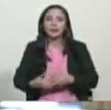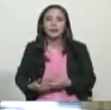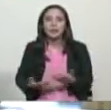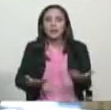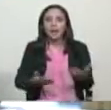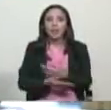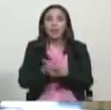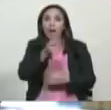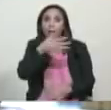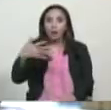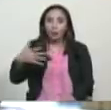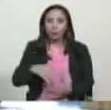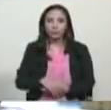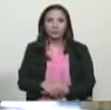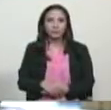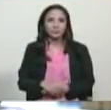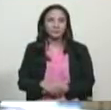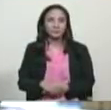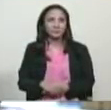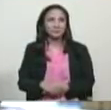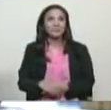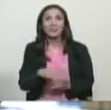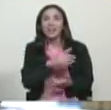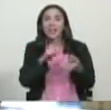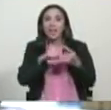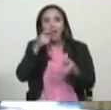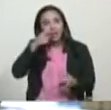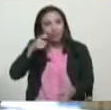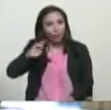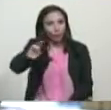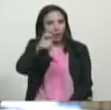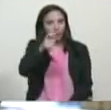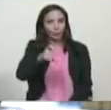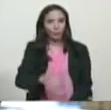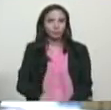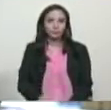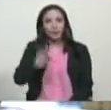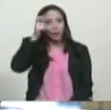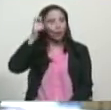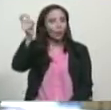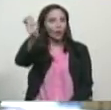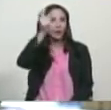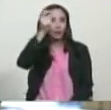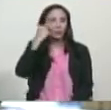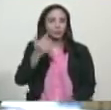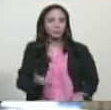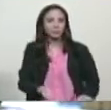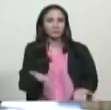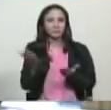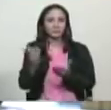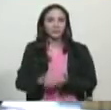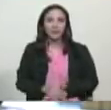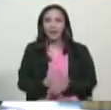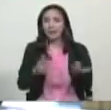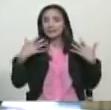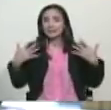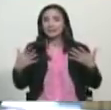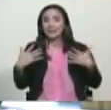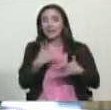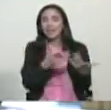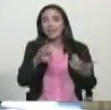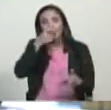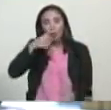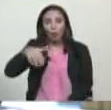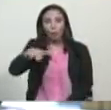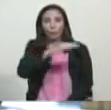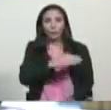de arroz de Calabozo, Estado Guárico, en ese punto caliente del llano venezolano.